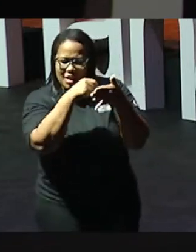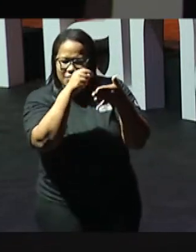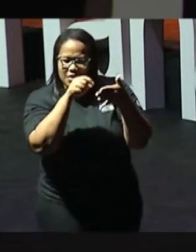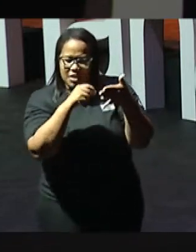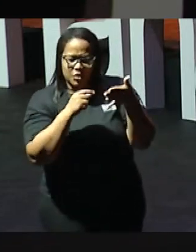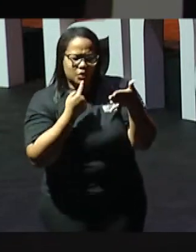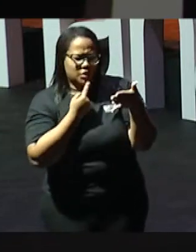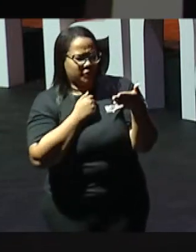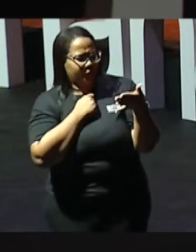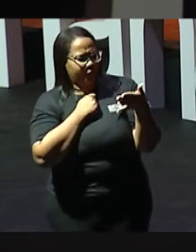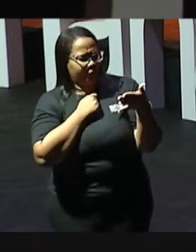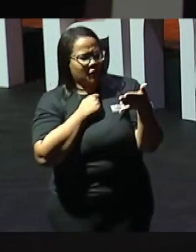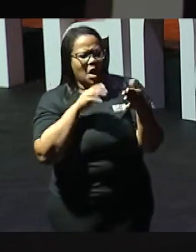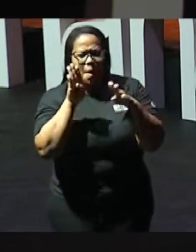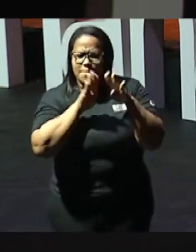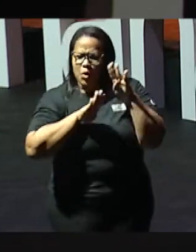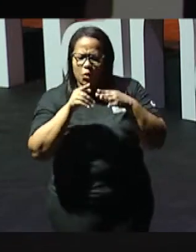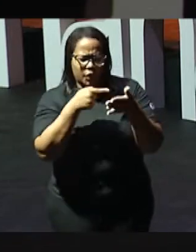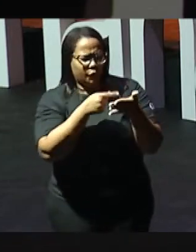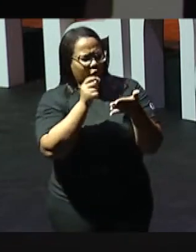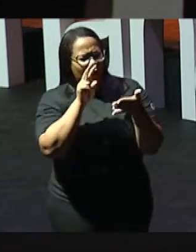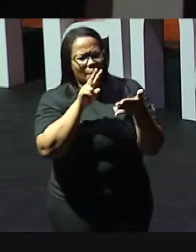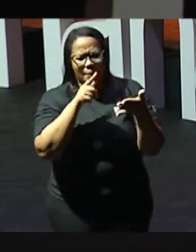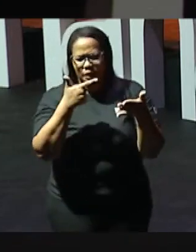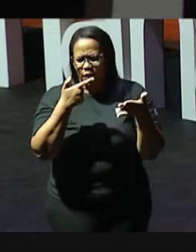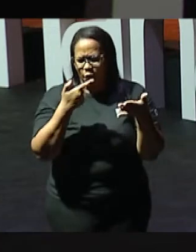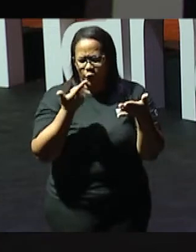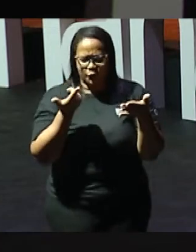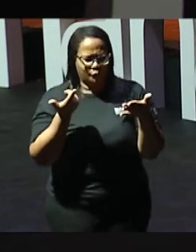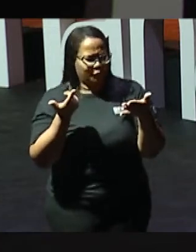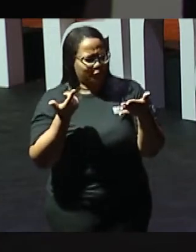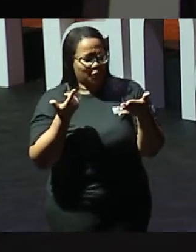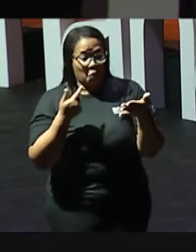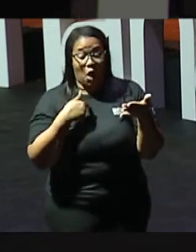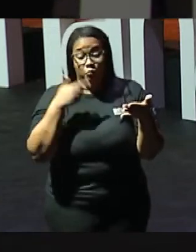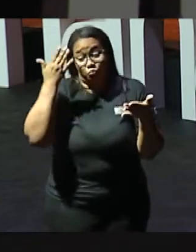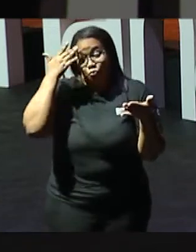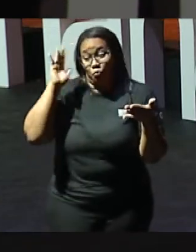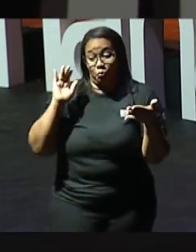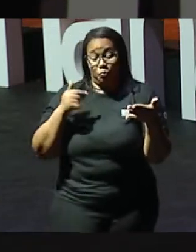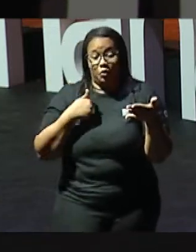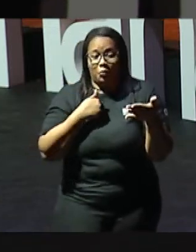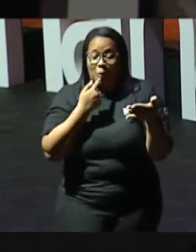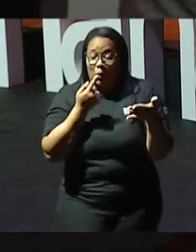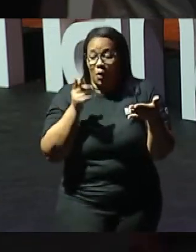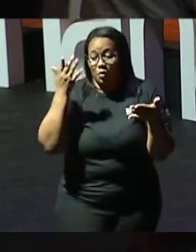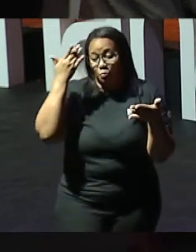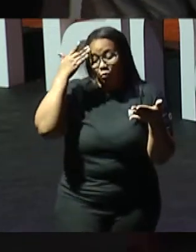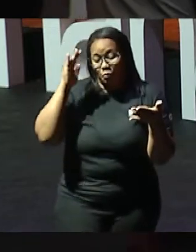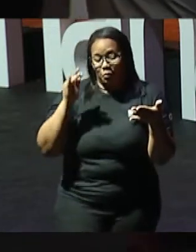100 y llega aquí debe haber un error